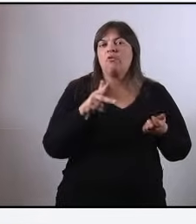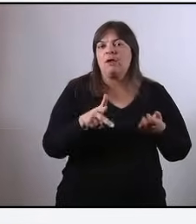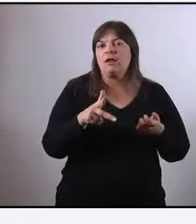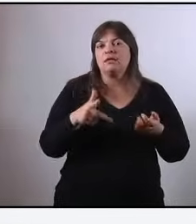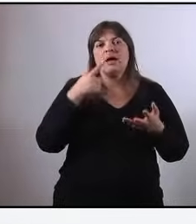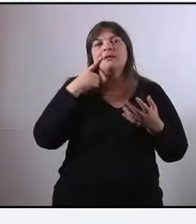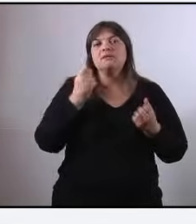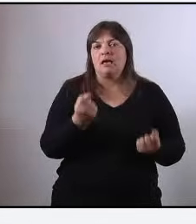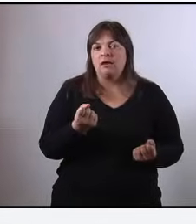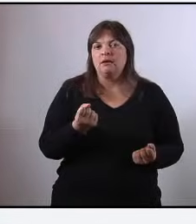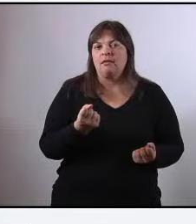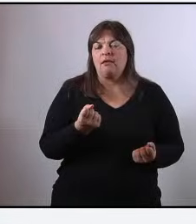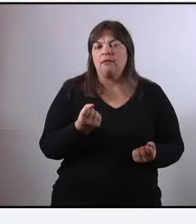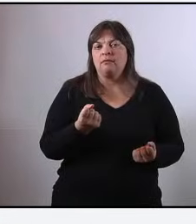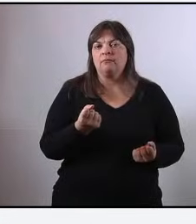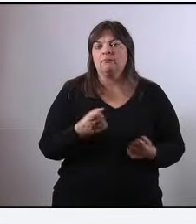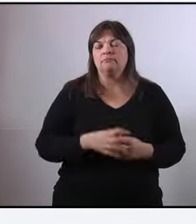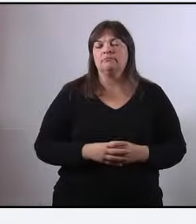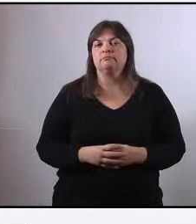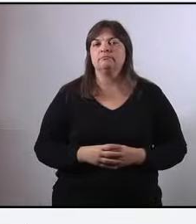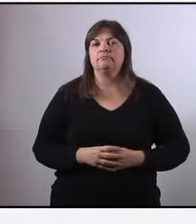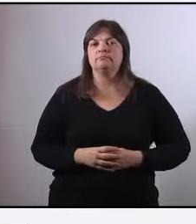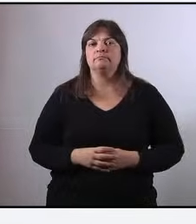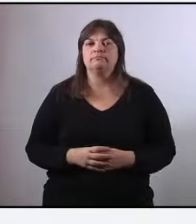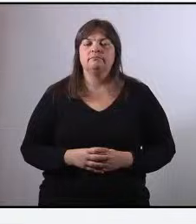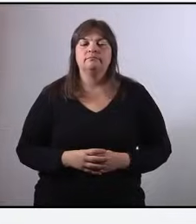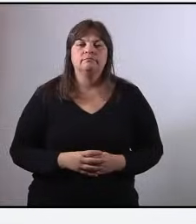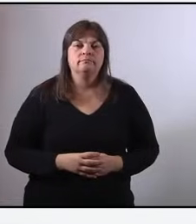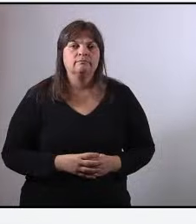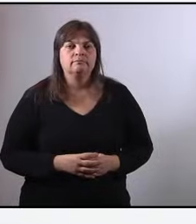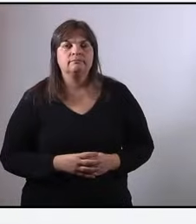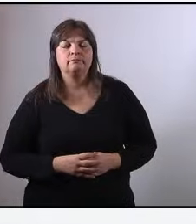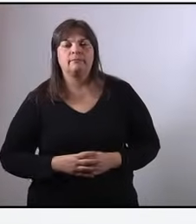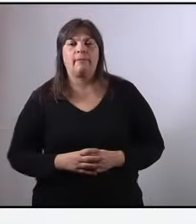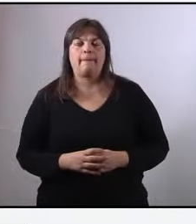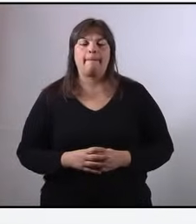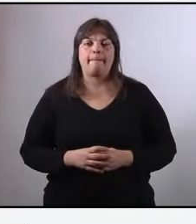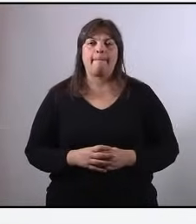recibir esa asistencia sanitaria.